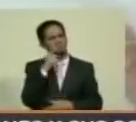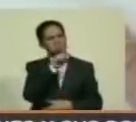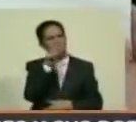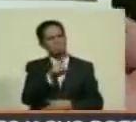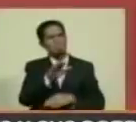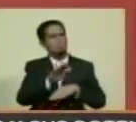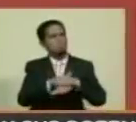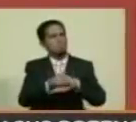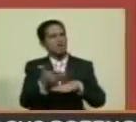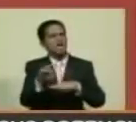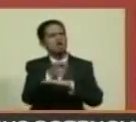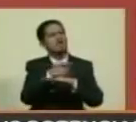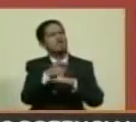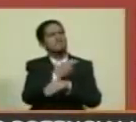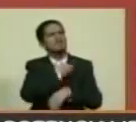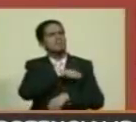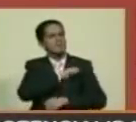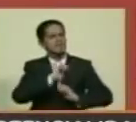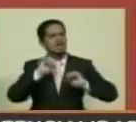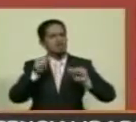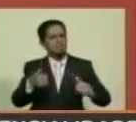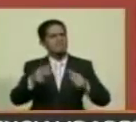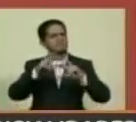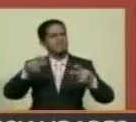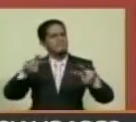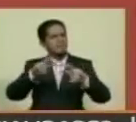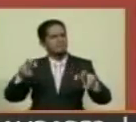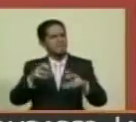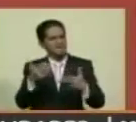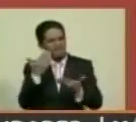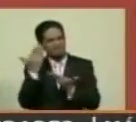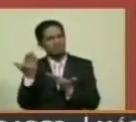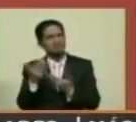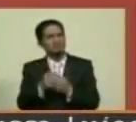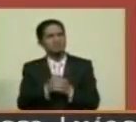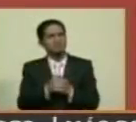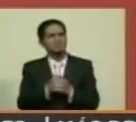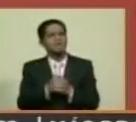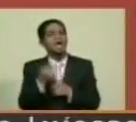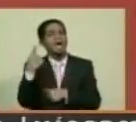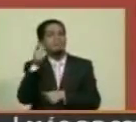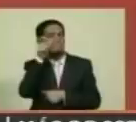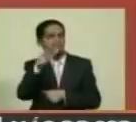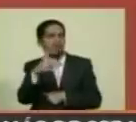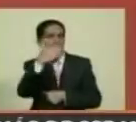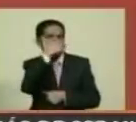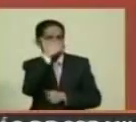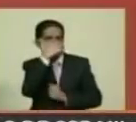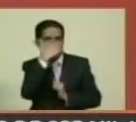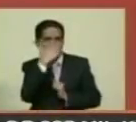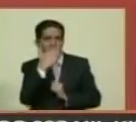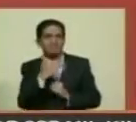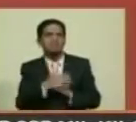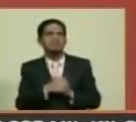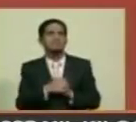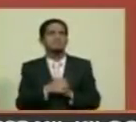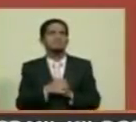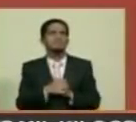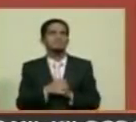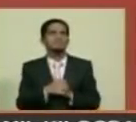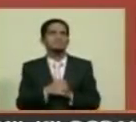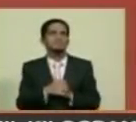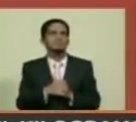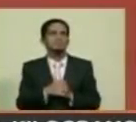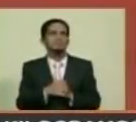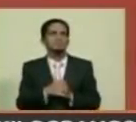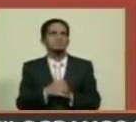España no inicia una averiguación, una investigación? Nosotros queremos que, si hay corruptos allí, que hasta salen declarando en The New York Times, señor por